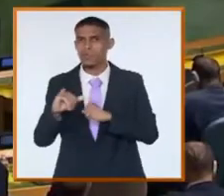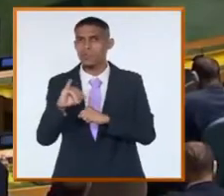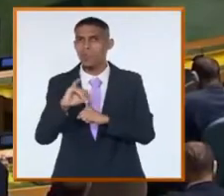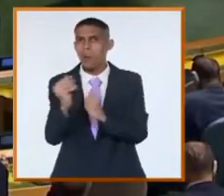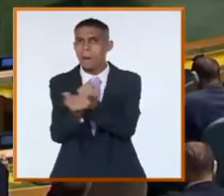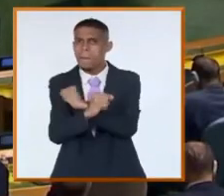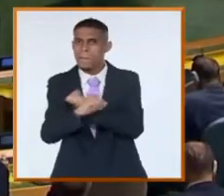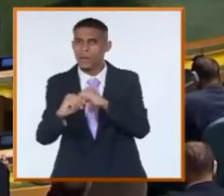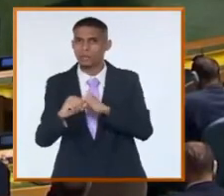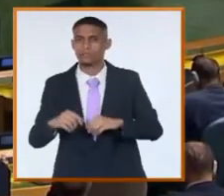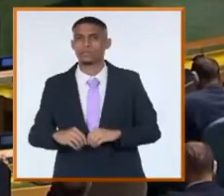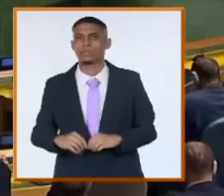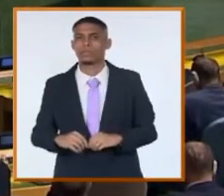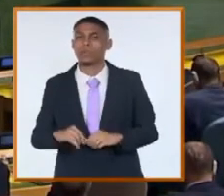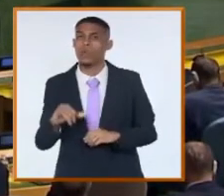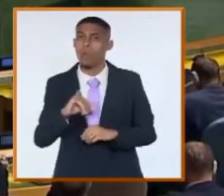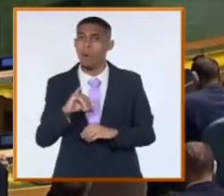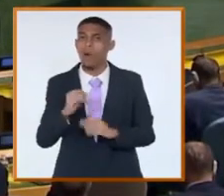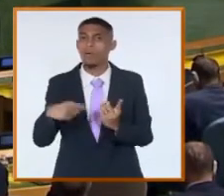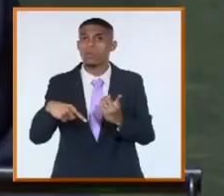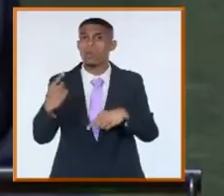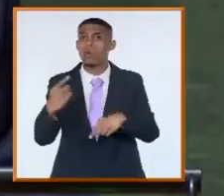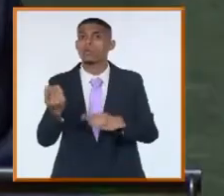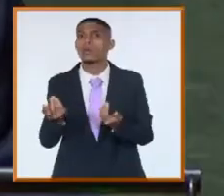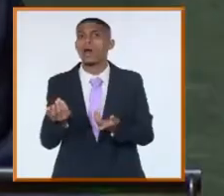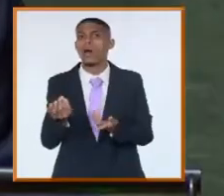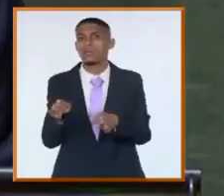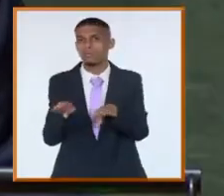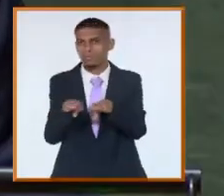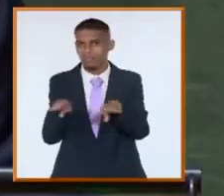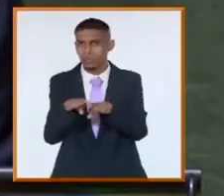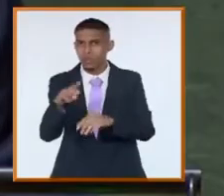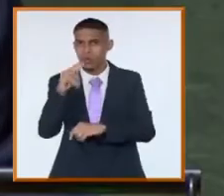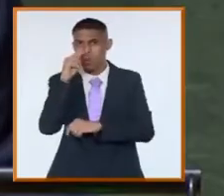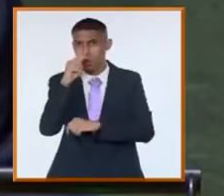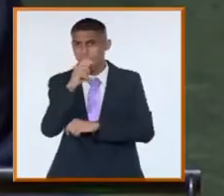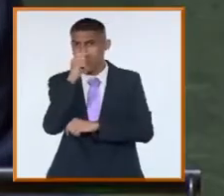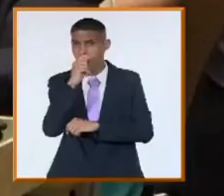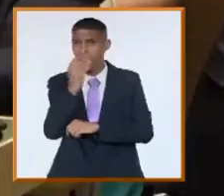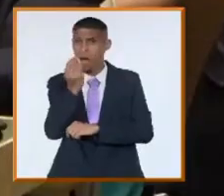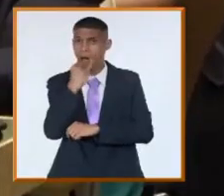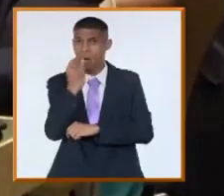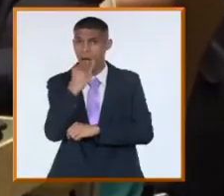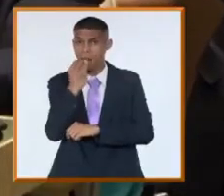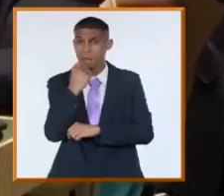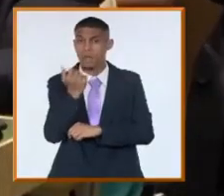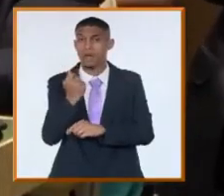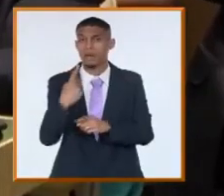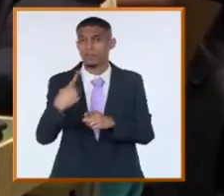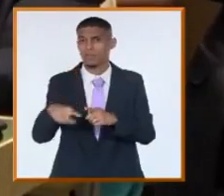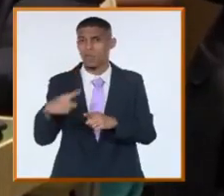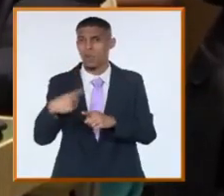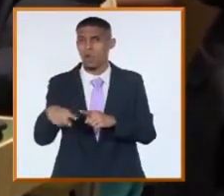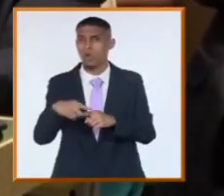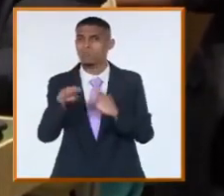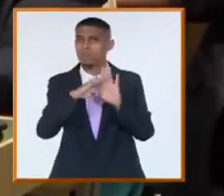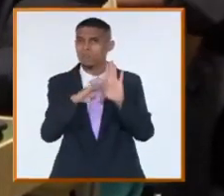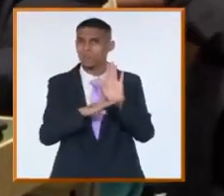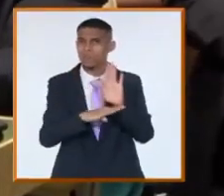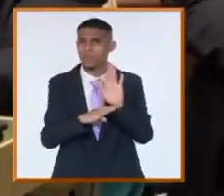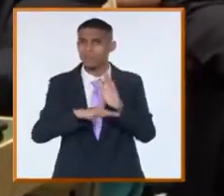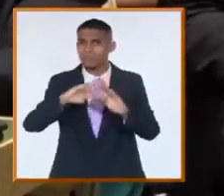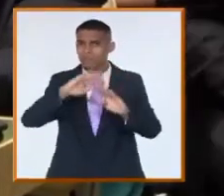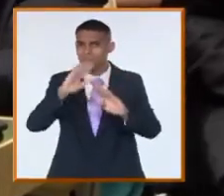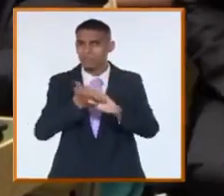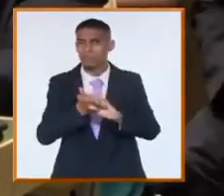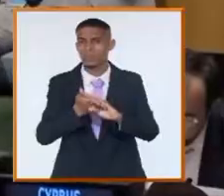se pronunciaron contra la desigualdad el hambre las drogas la contaminación ambiental y por el cese de las medidas unilaterales contra